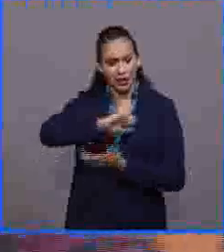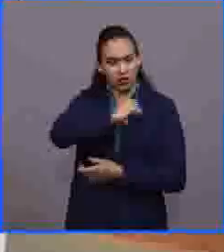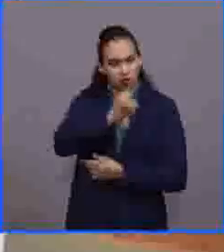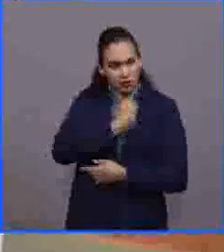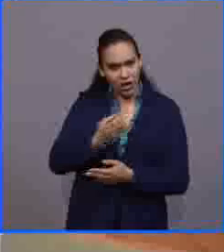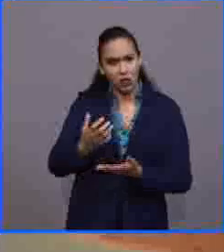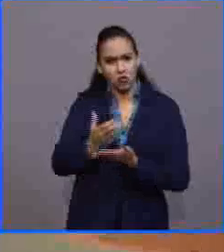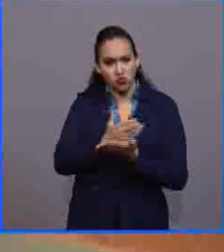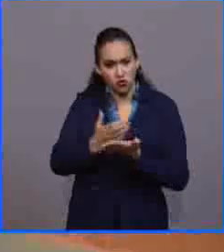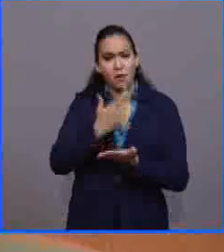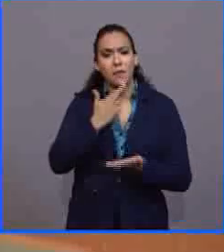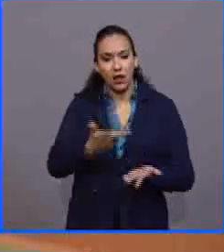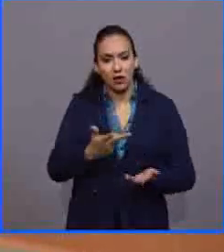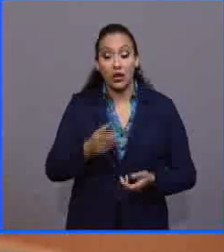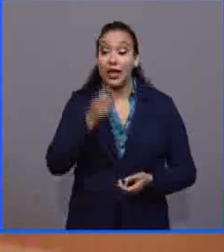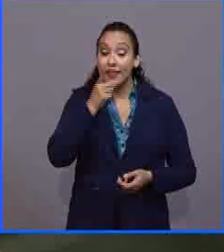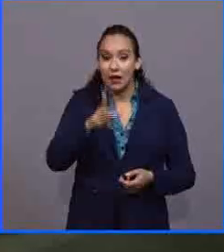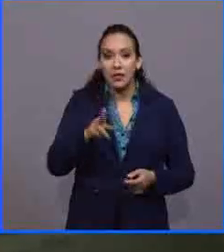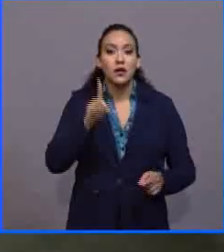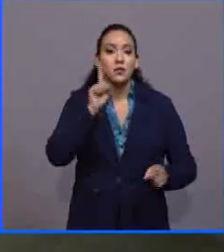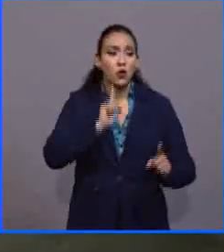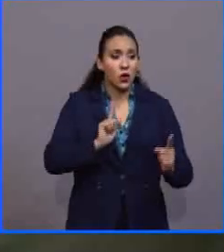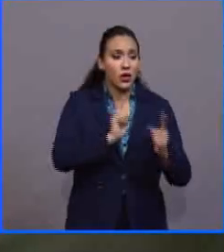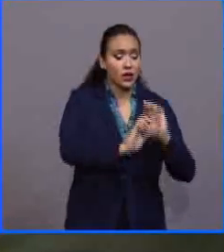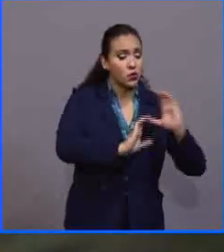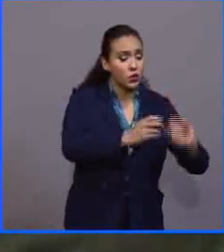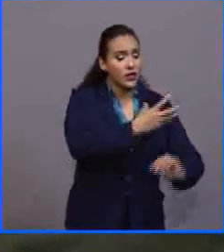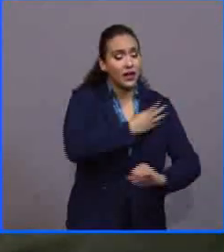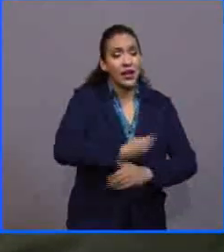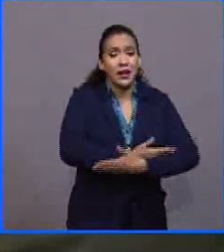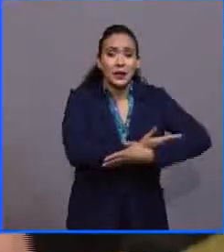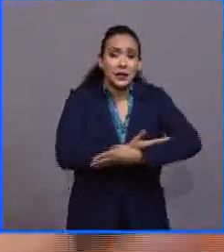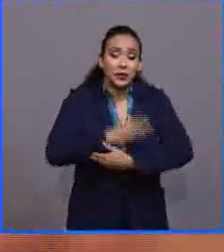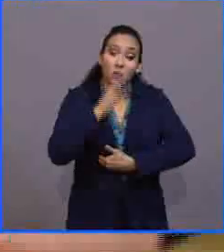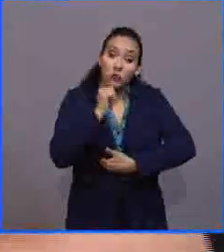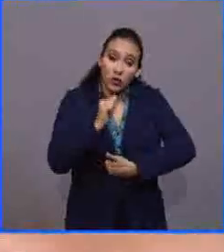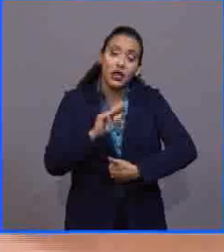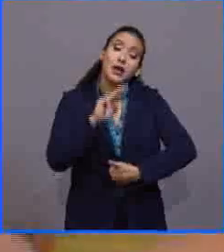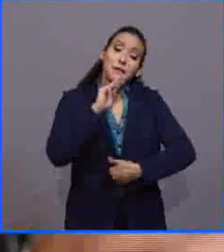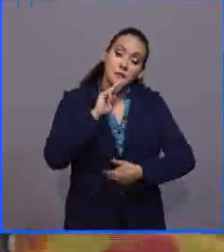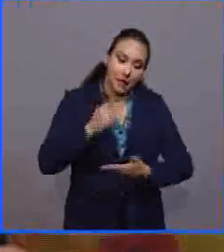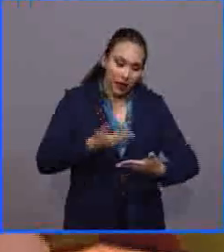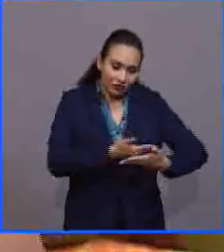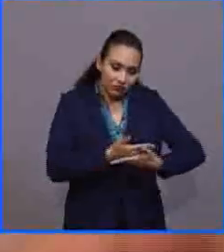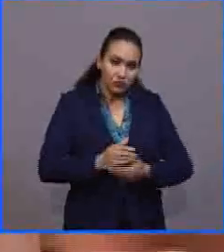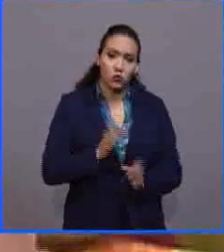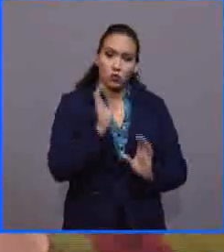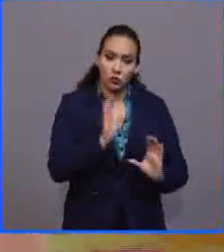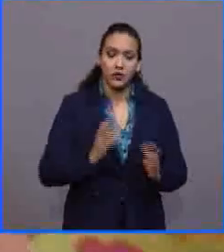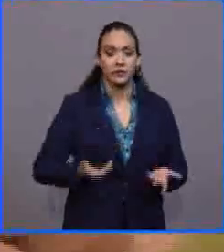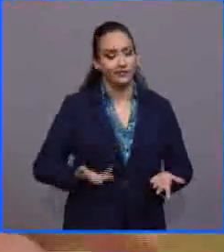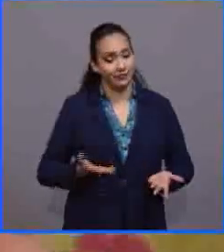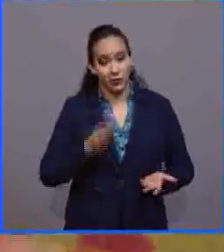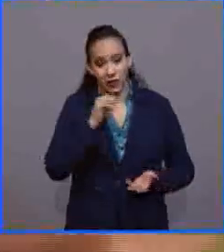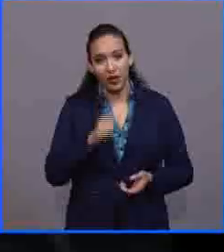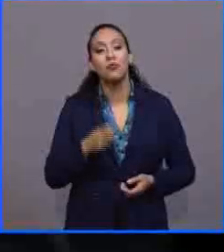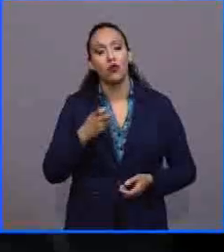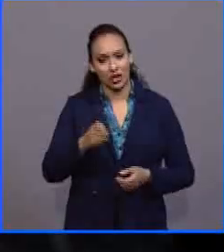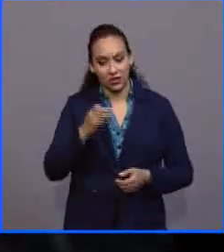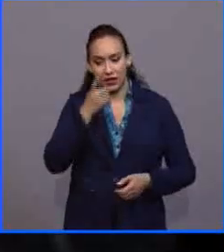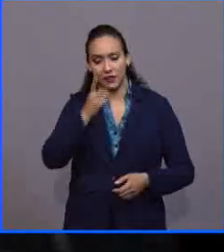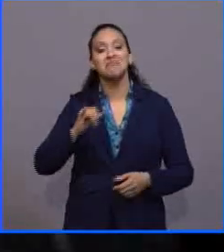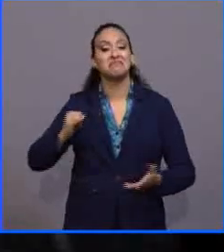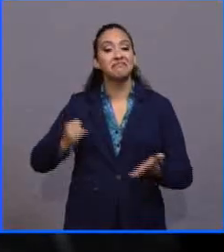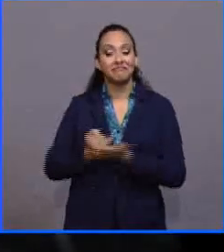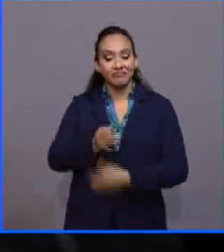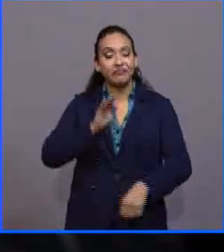Adicionalmente, se le impidió cuidar a su hija en un momento que la requería. Por estas razones le concedió la protección de la justicia